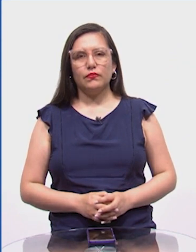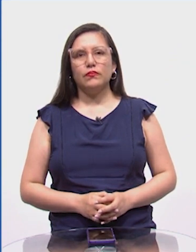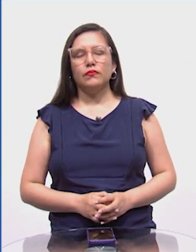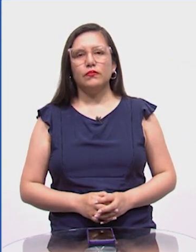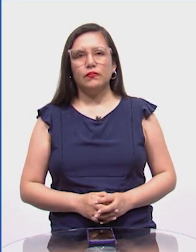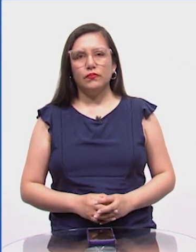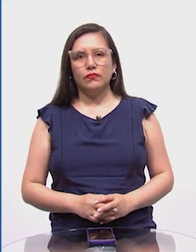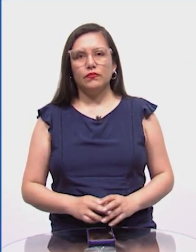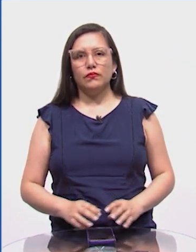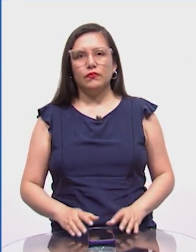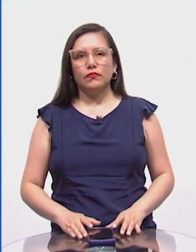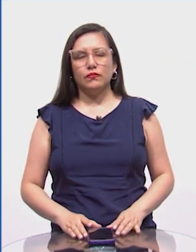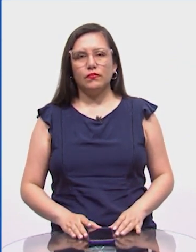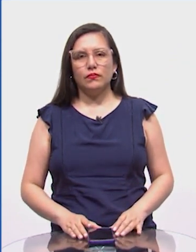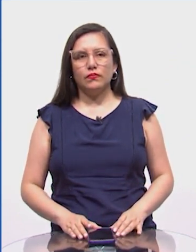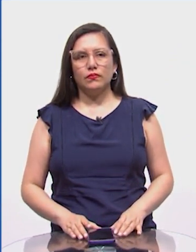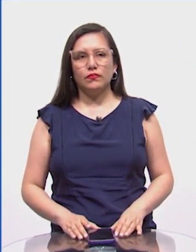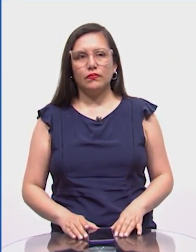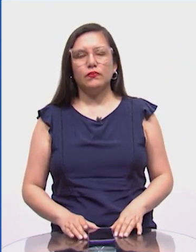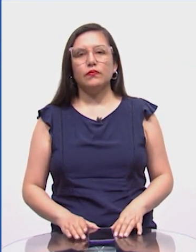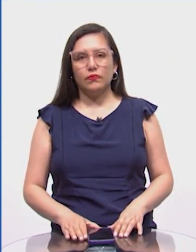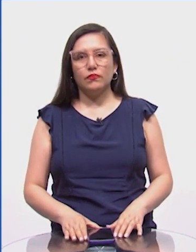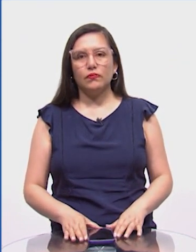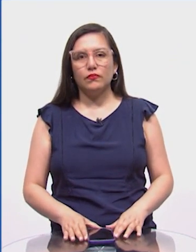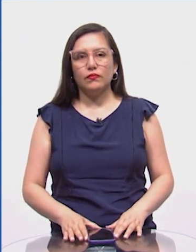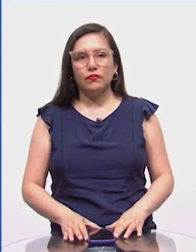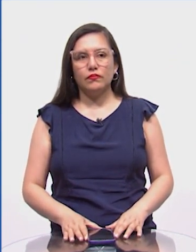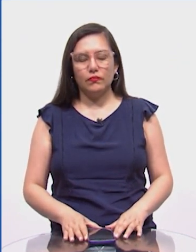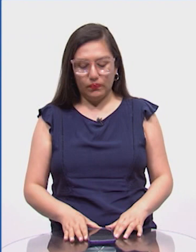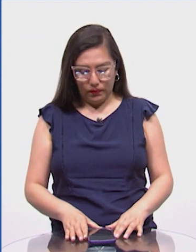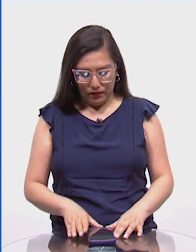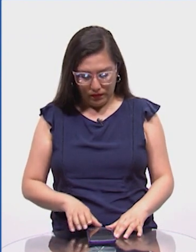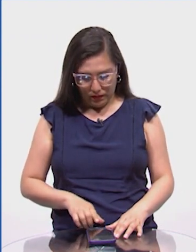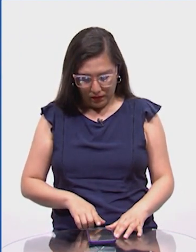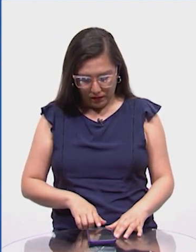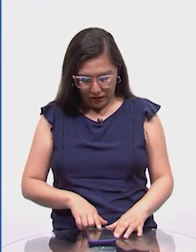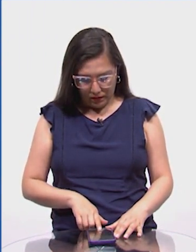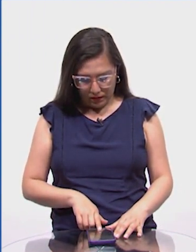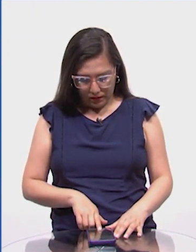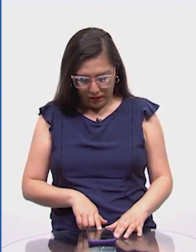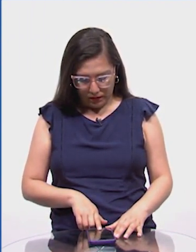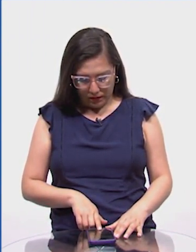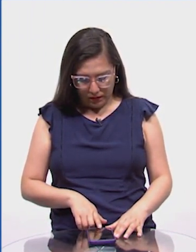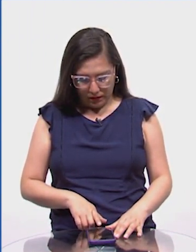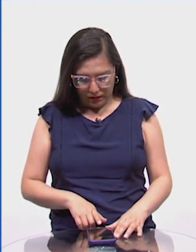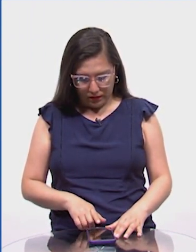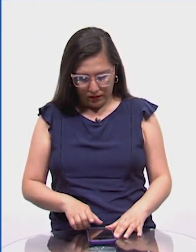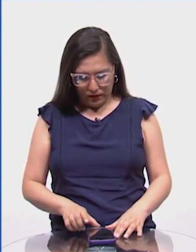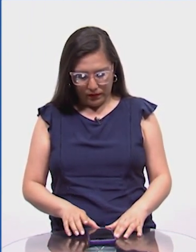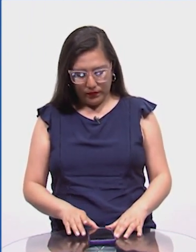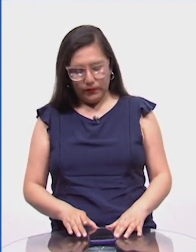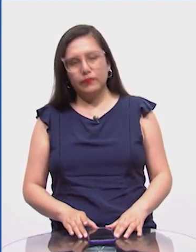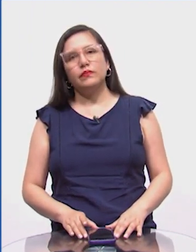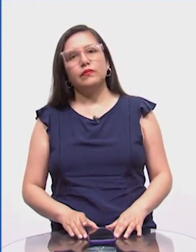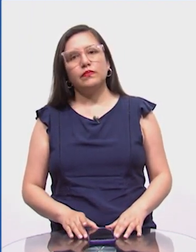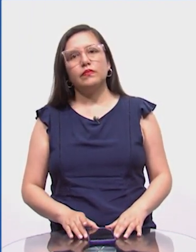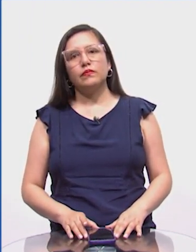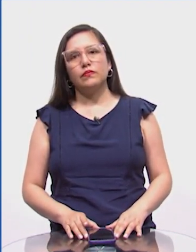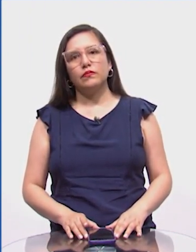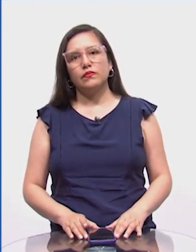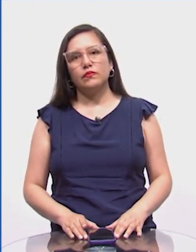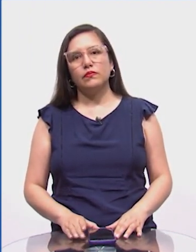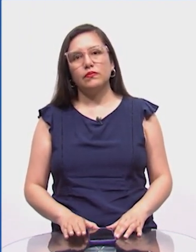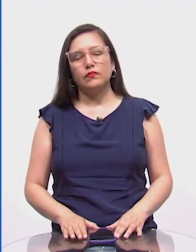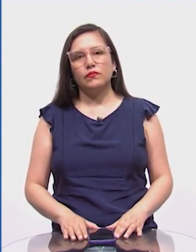difíciles y la pobreza estaría llegando a cerca al 30%, que sumado a